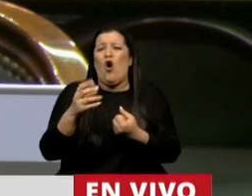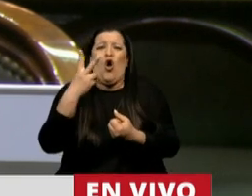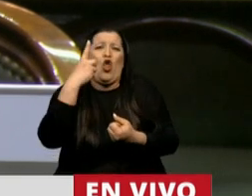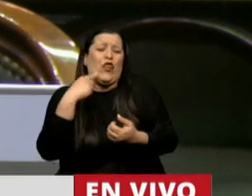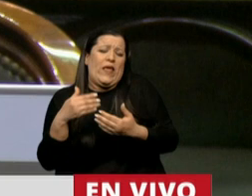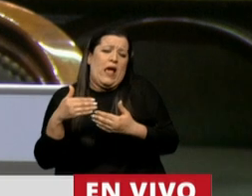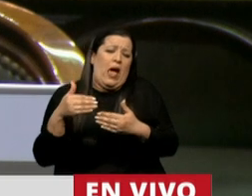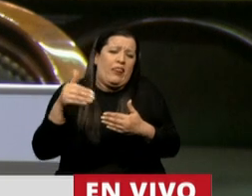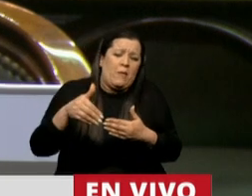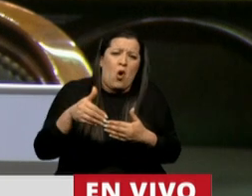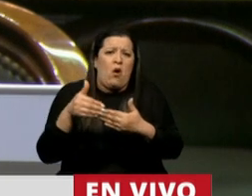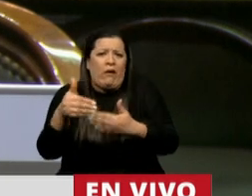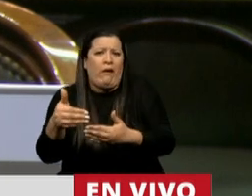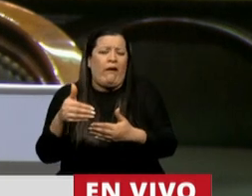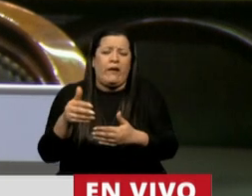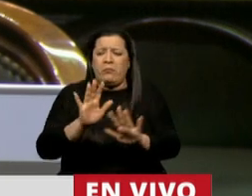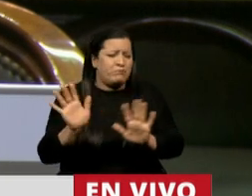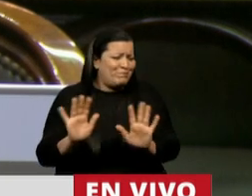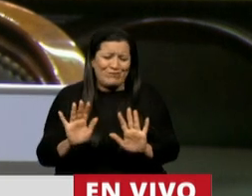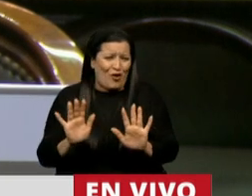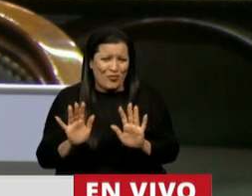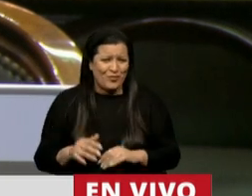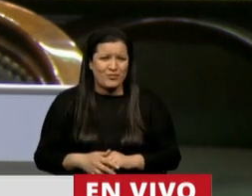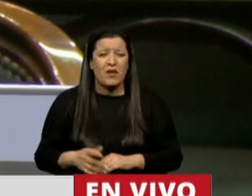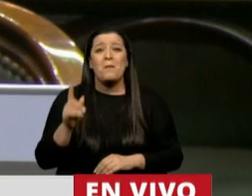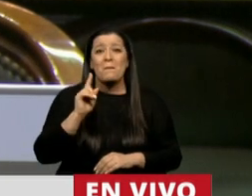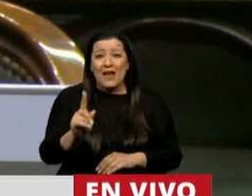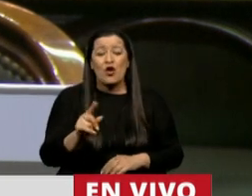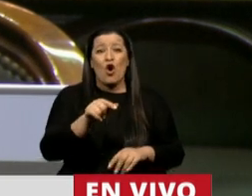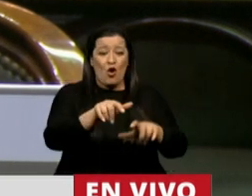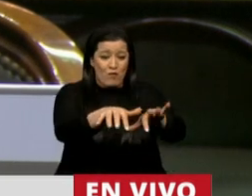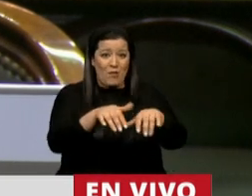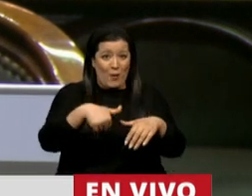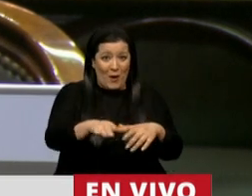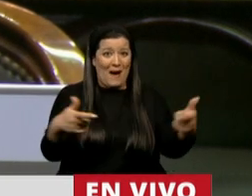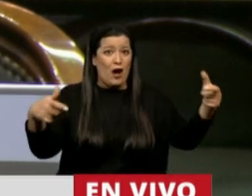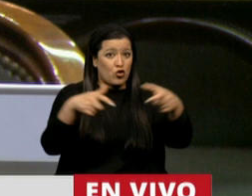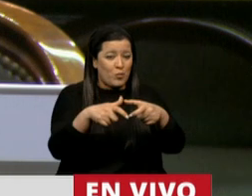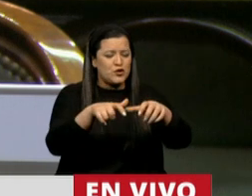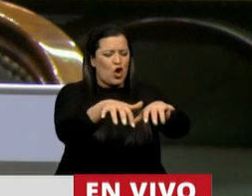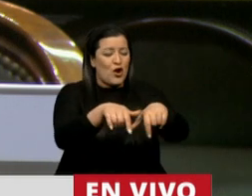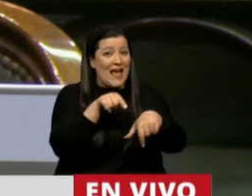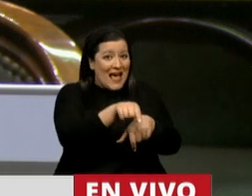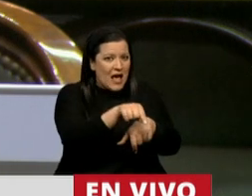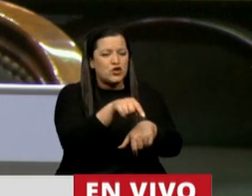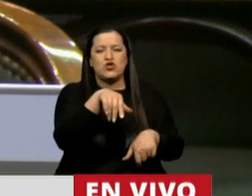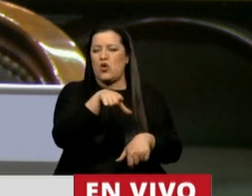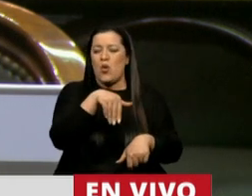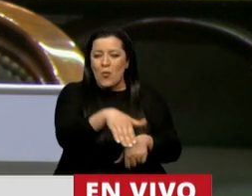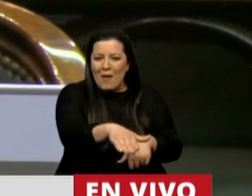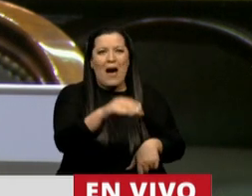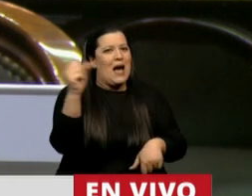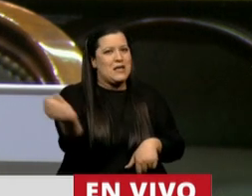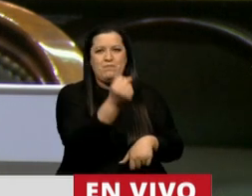días más o dos días menos pero la declaración yo le adjudico una importancia muy